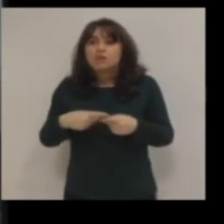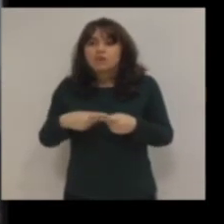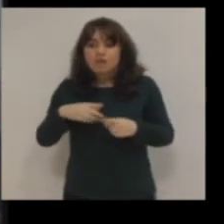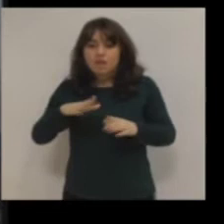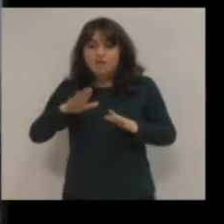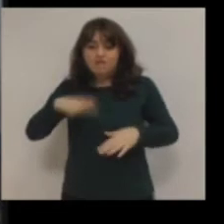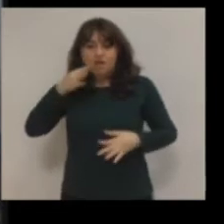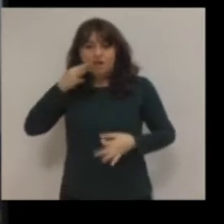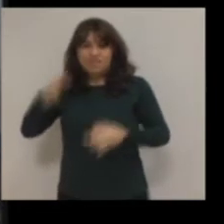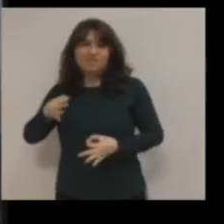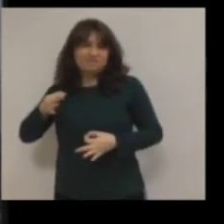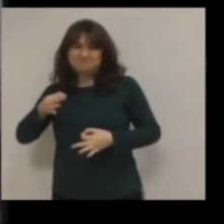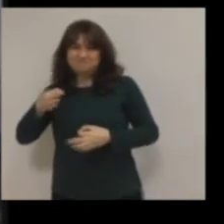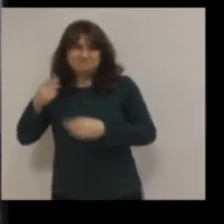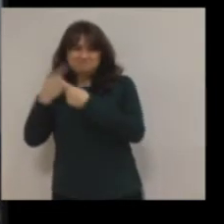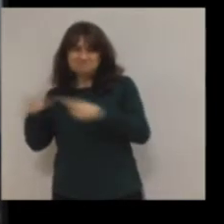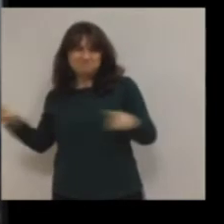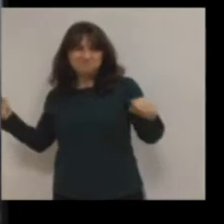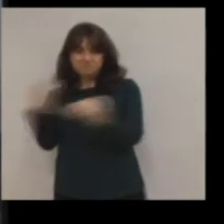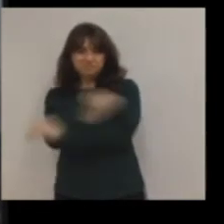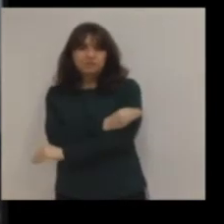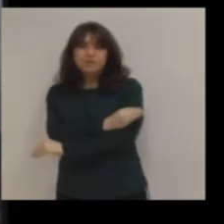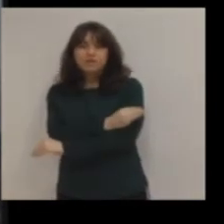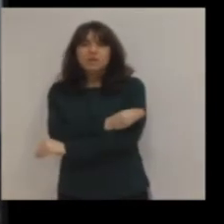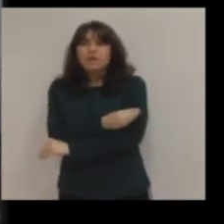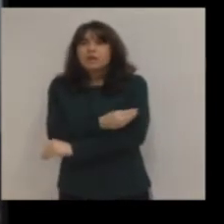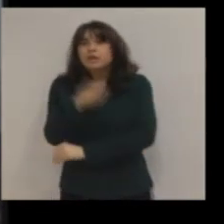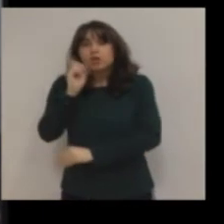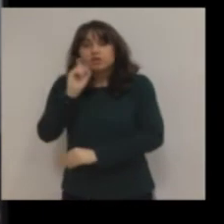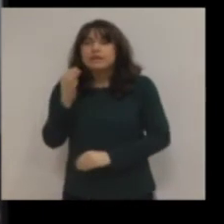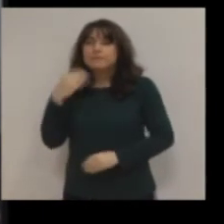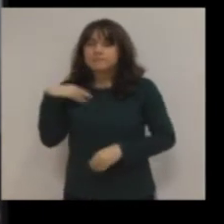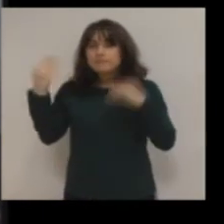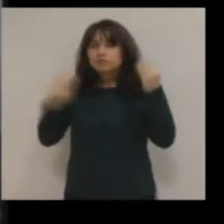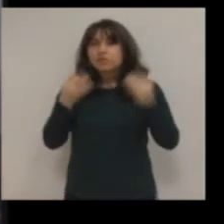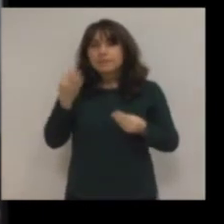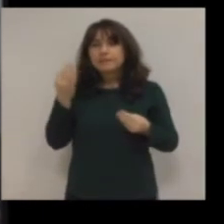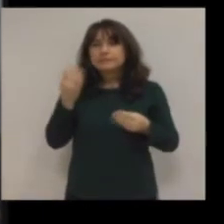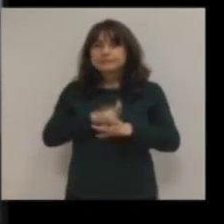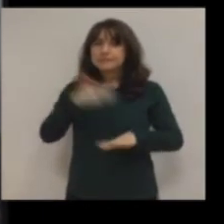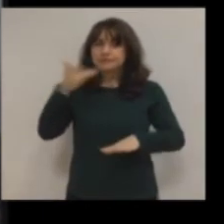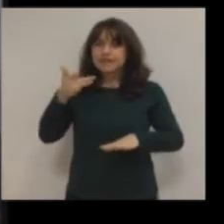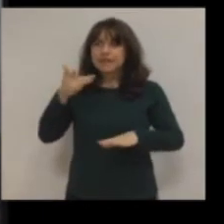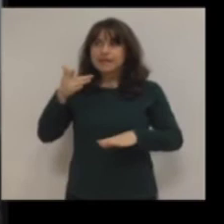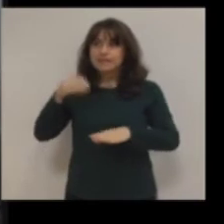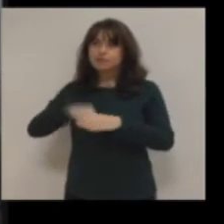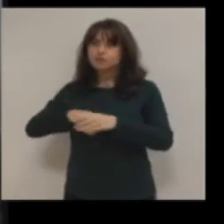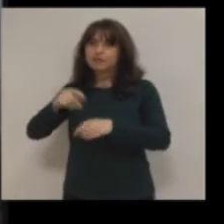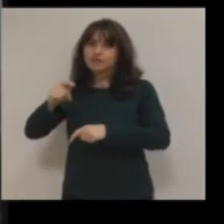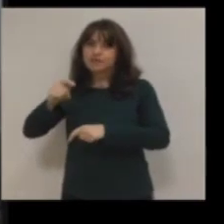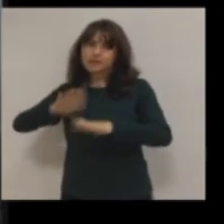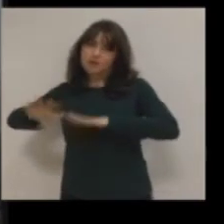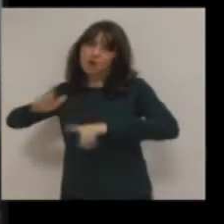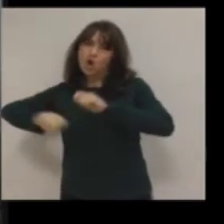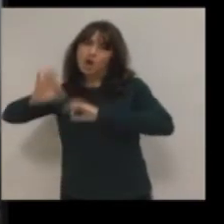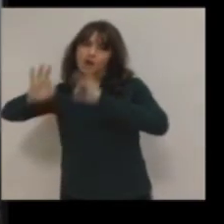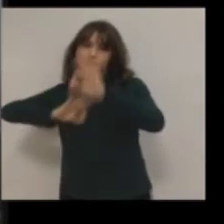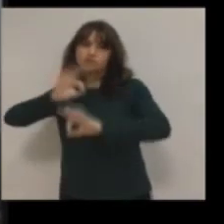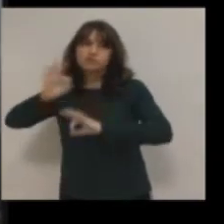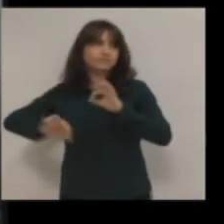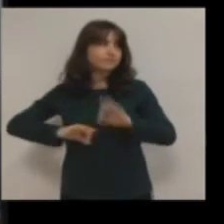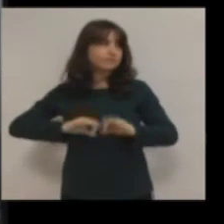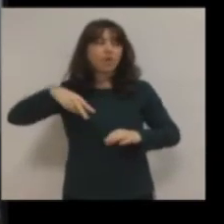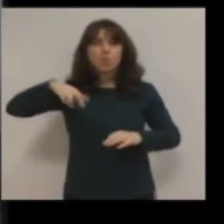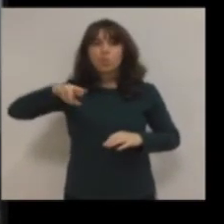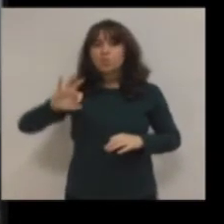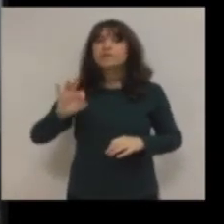otra. Y no lo sé, creo que en esto habría que tener más sensibilidad por parte de estas organizaciones. Sí, y las